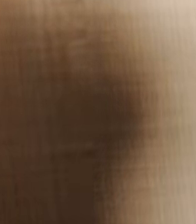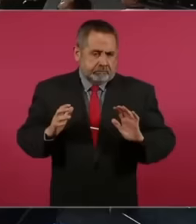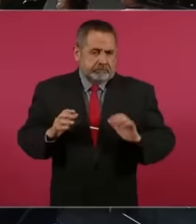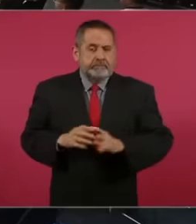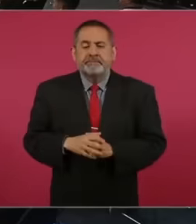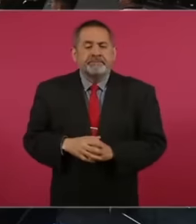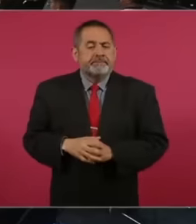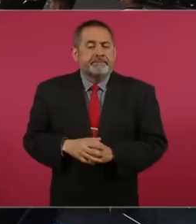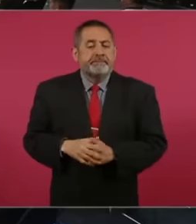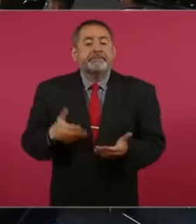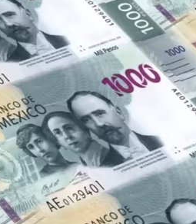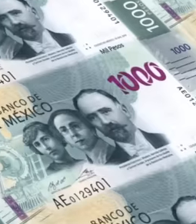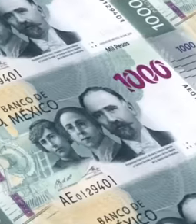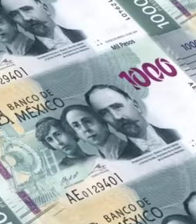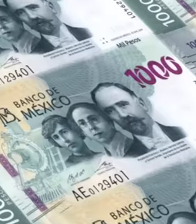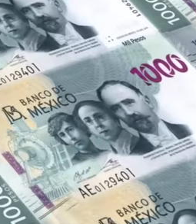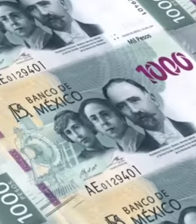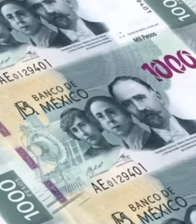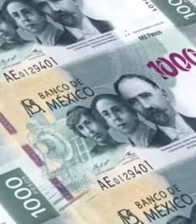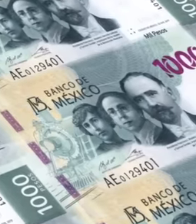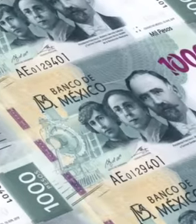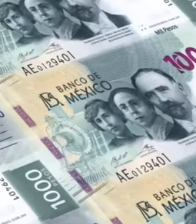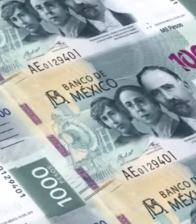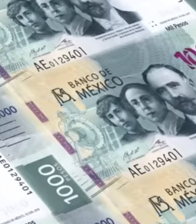Y ahora nosotros, en cinco años,